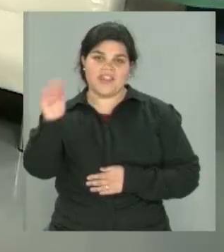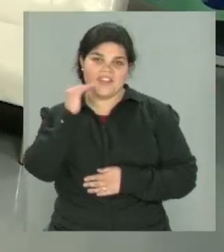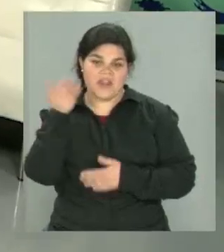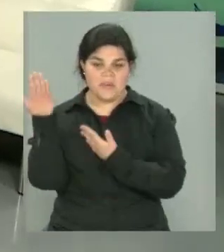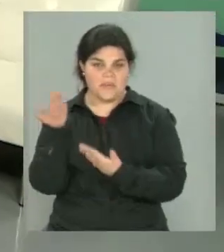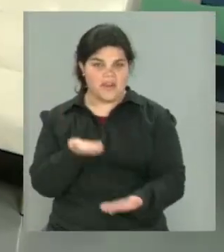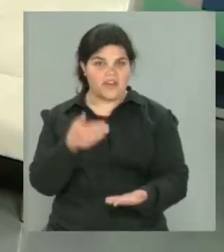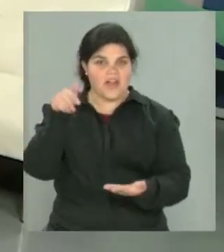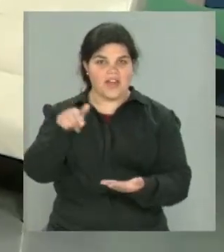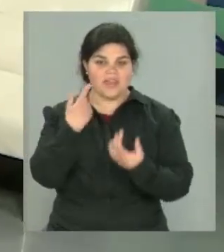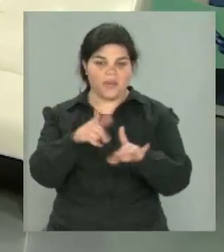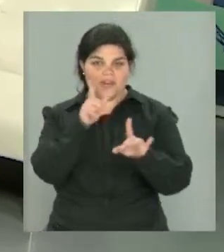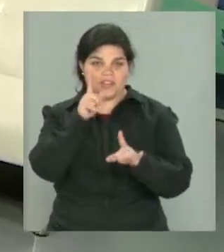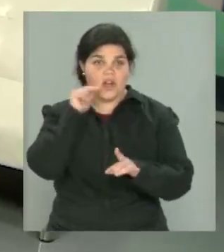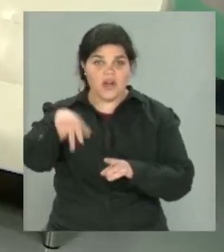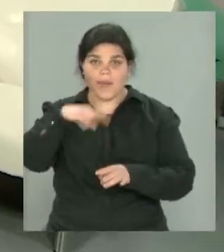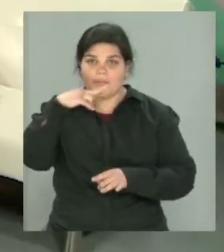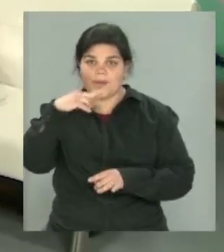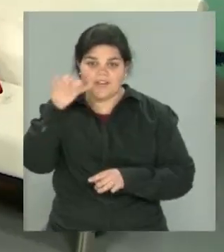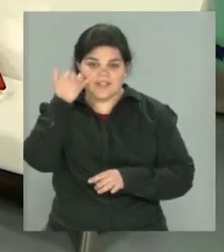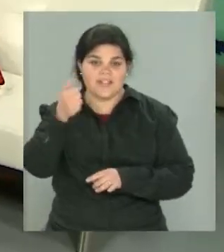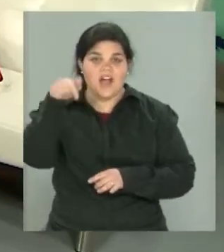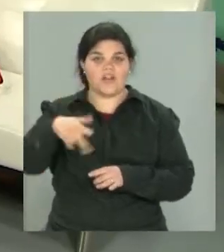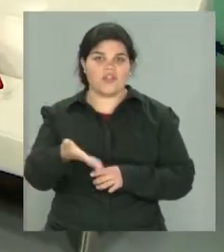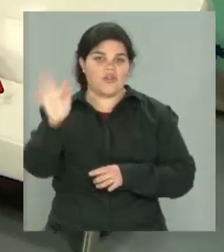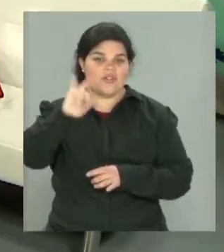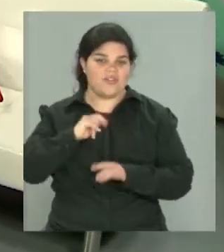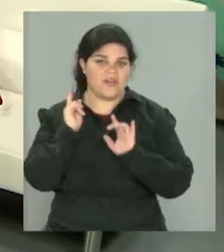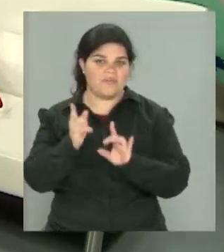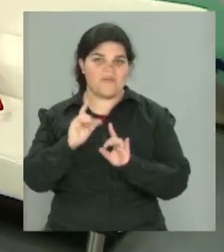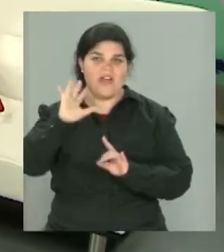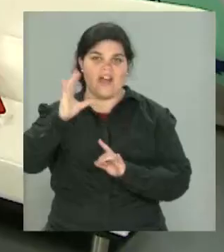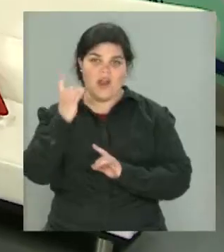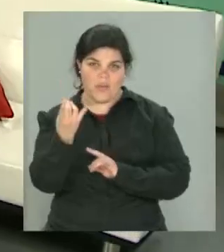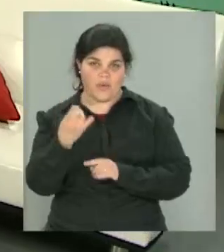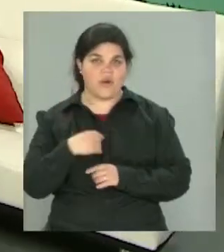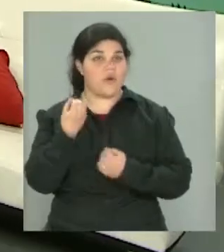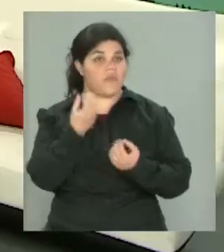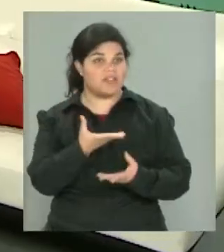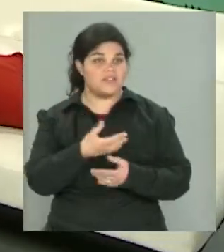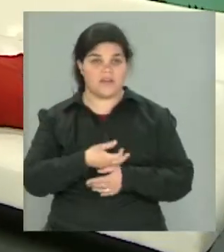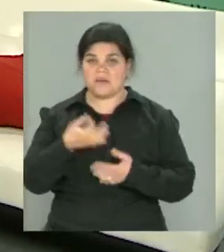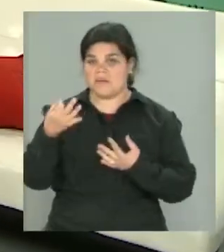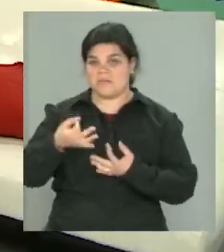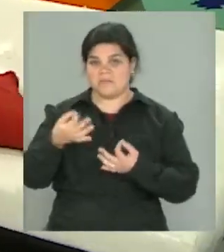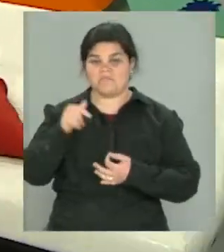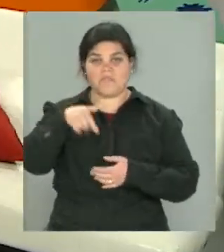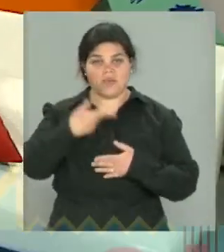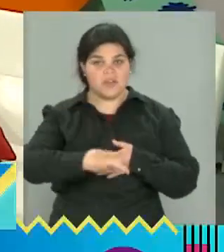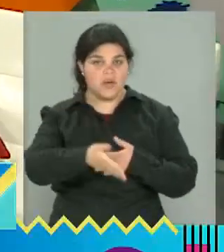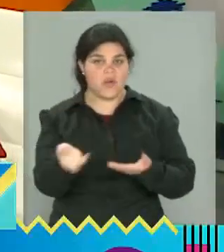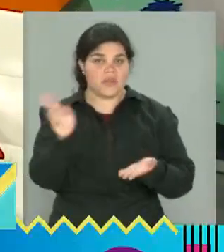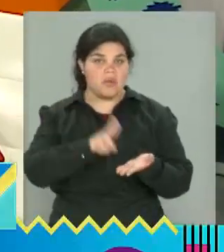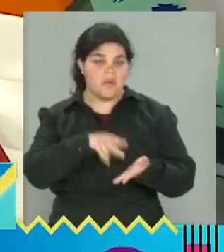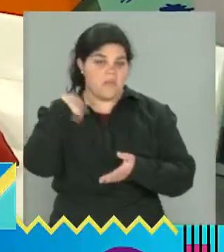Bienvenidos a Distintos Parecidos. Hemos llegado al viernes y como todos los días estamos en la pantalla de Señal U. ¿Cómo estás, Caro? Bien, muy bien. Arrancamos una vez más un